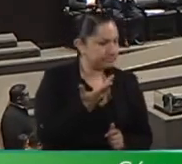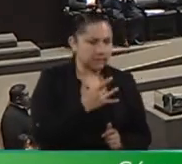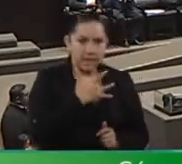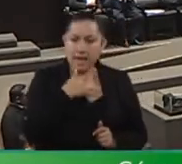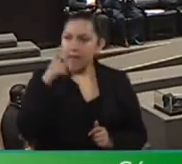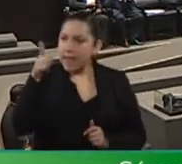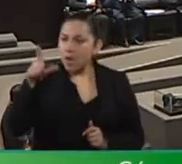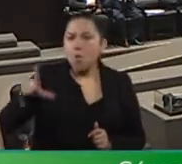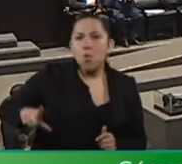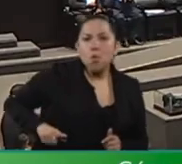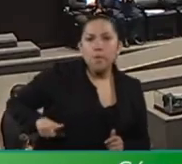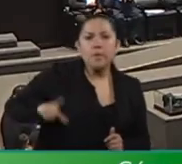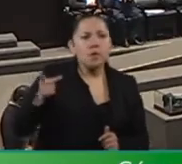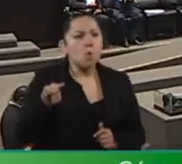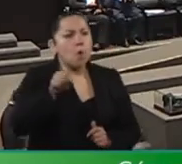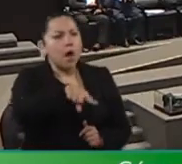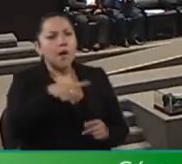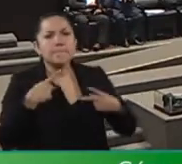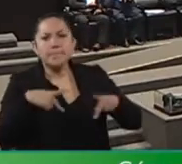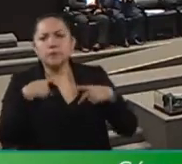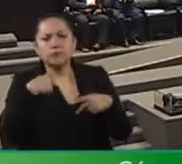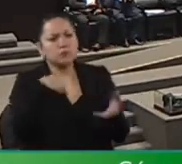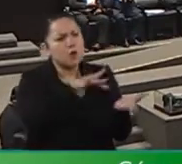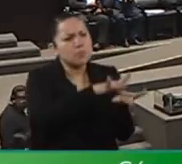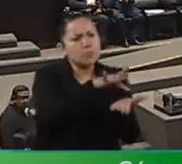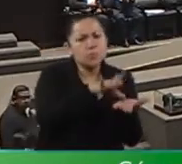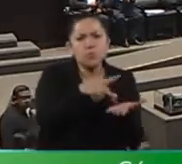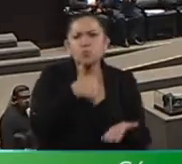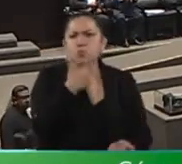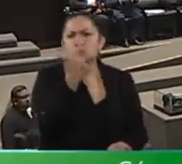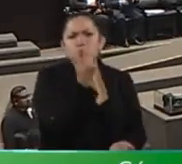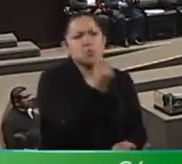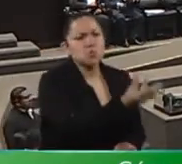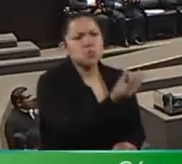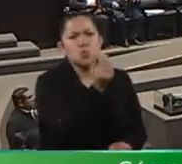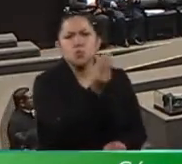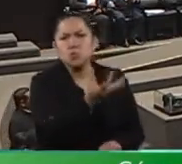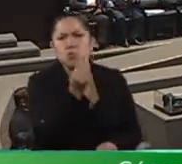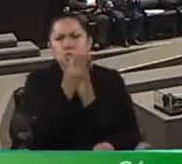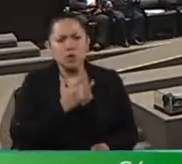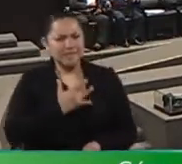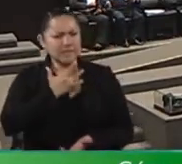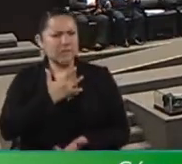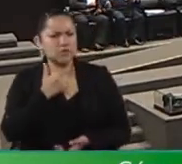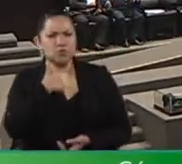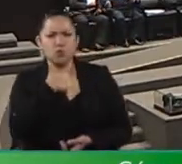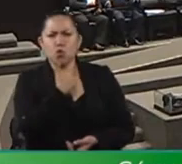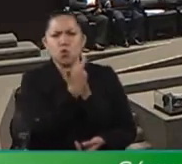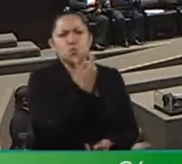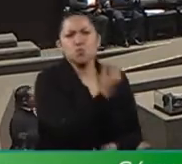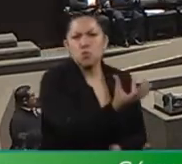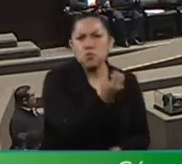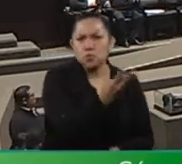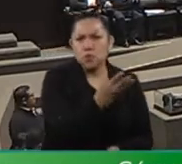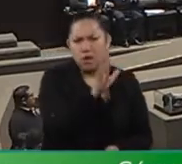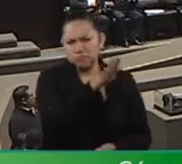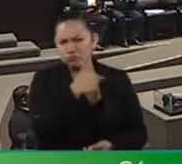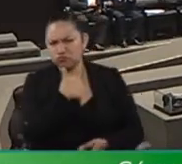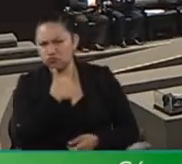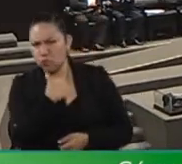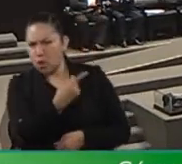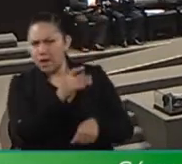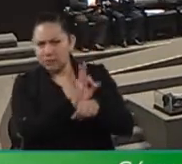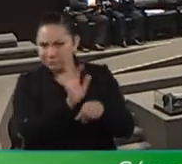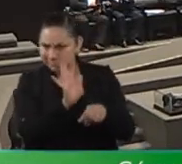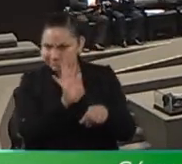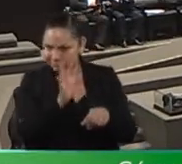ciudadanos. Demandamos una relación recíproca entre gobierno y sociedad. Las y los mexicanos queremos recuperar la